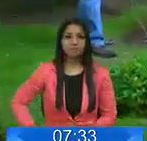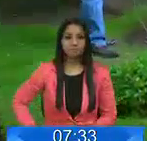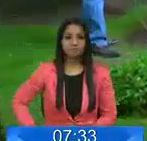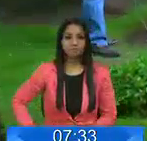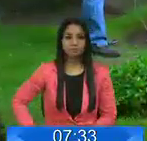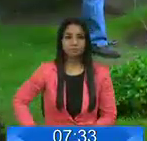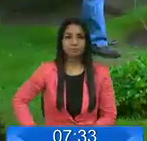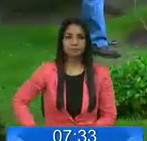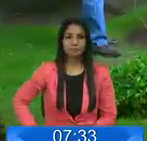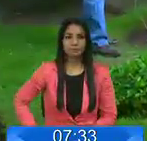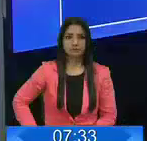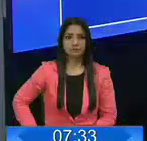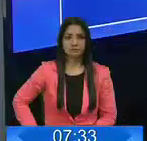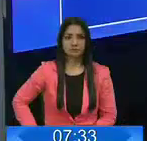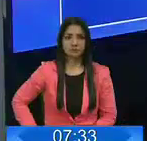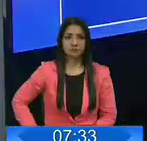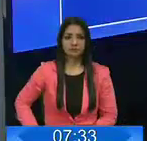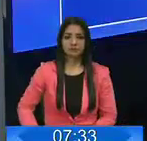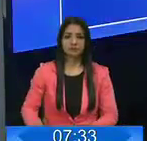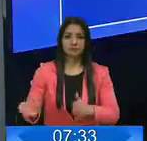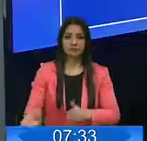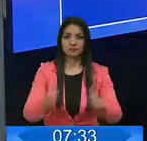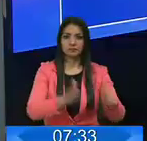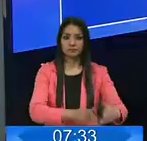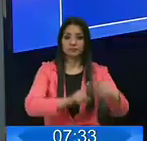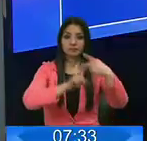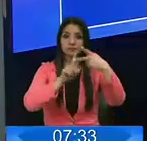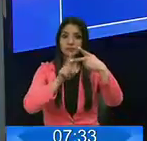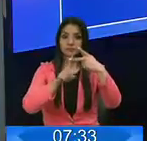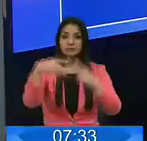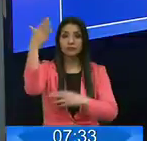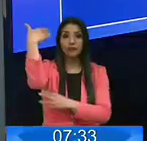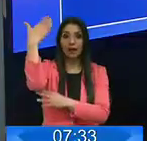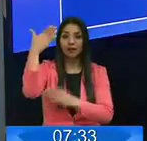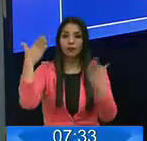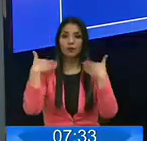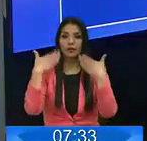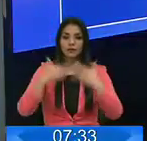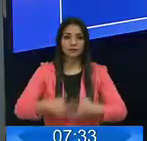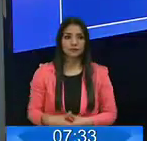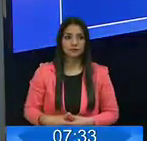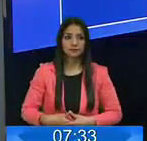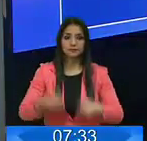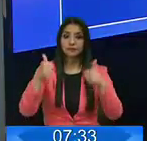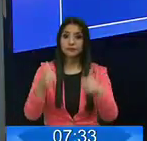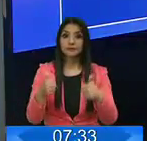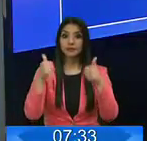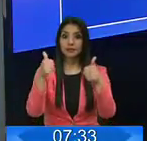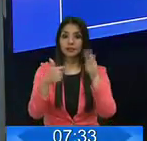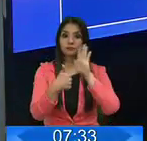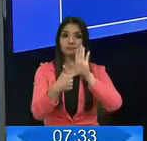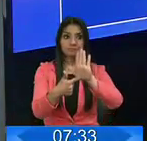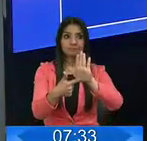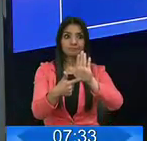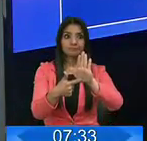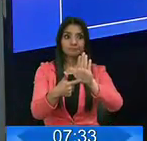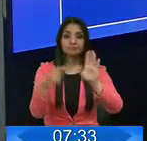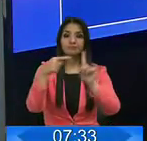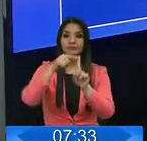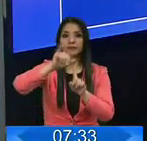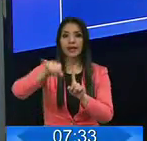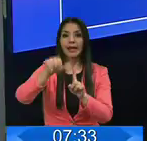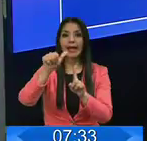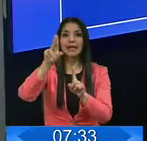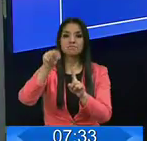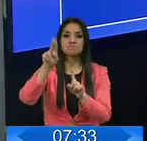Romero. Es tiempo ahora de ir hacia la alcaldía de Guayaquil. El candidato que vamos a revisar se llama Jaime Lomas, de